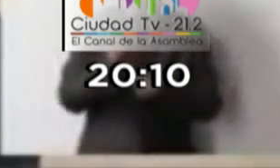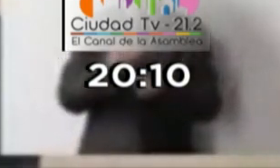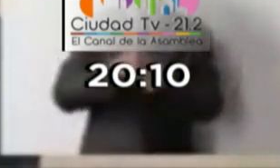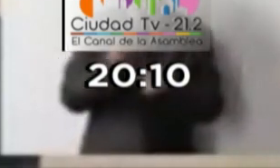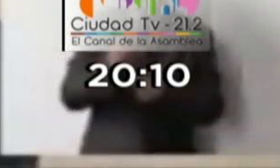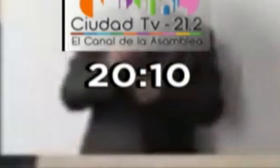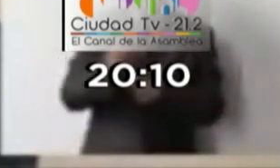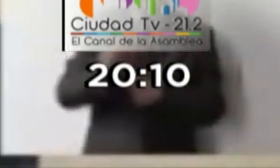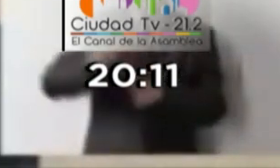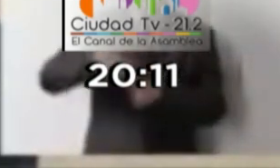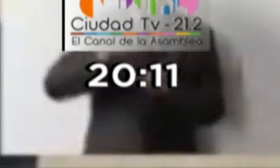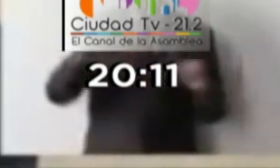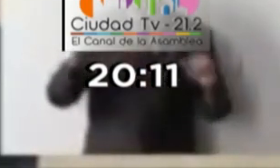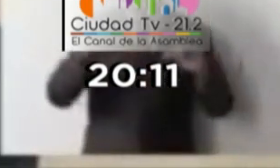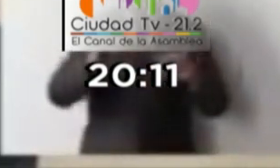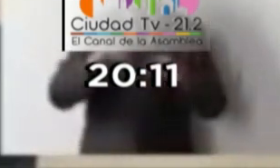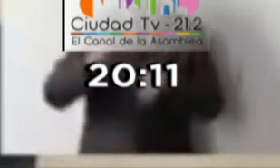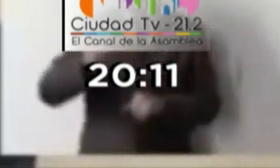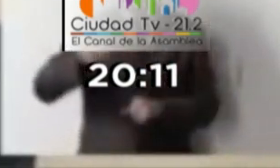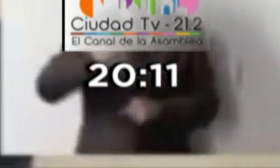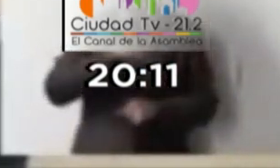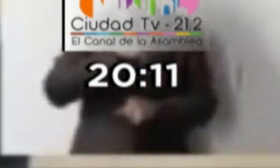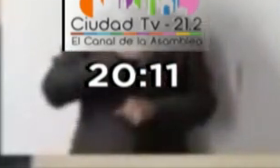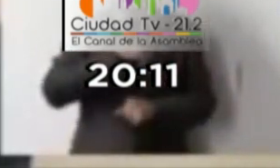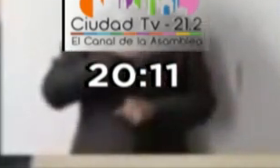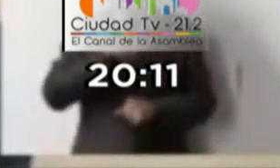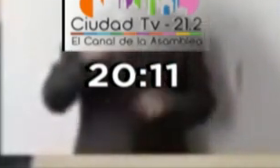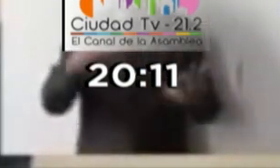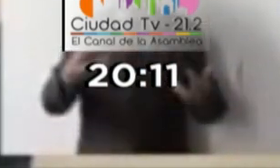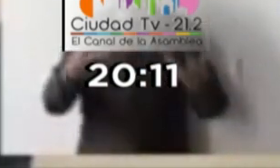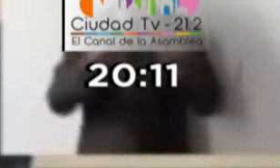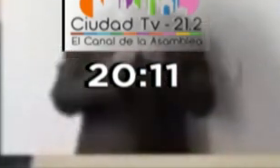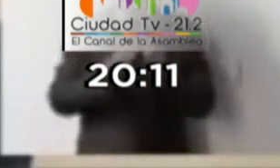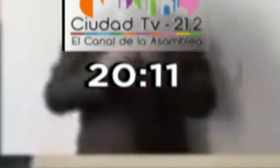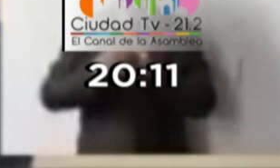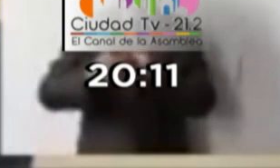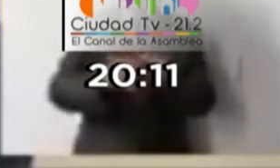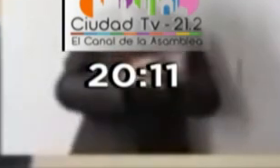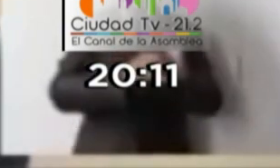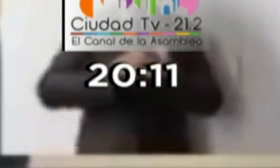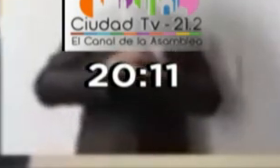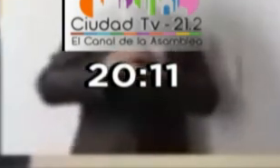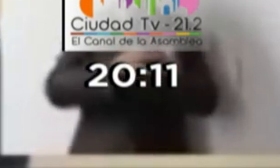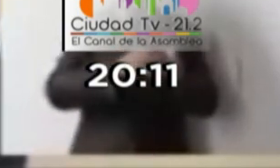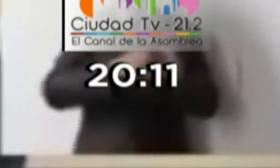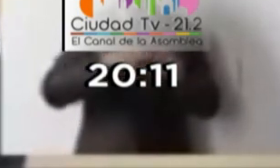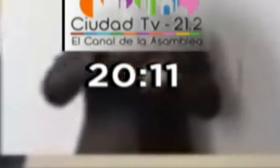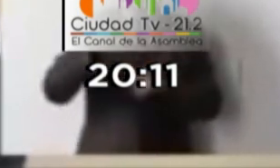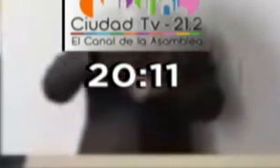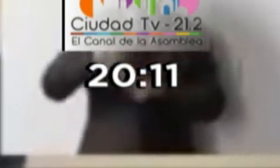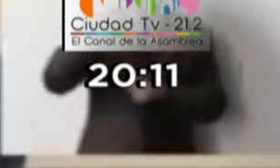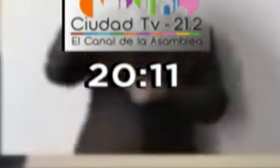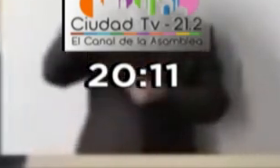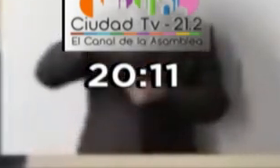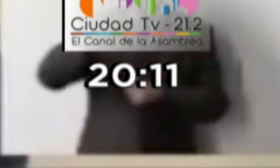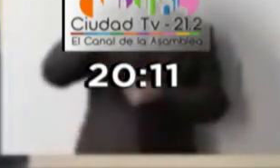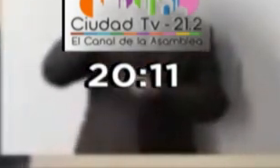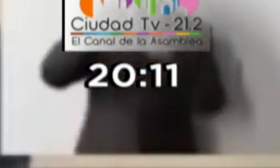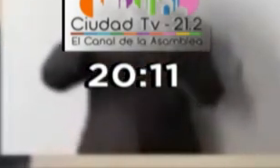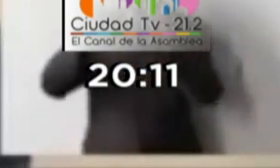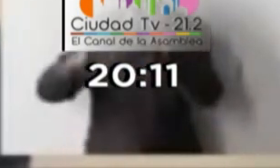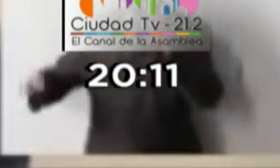responsables. Vamos entre todos a sacar a nuestro querido México